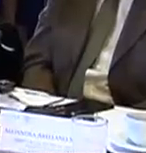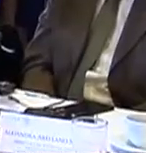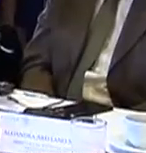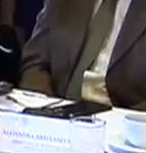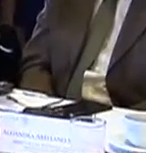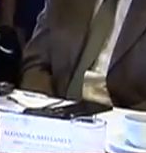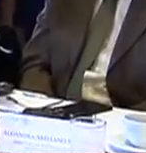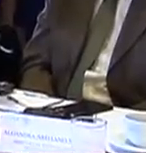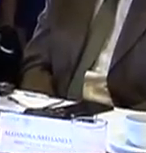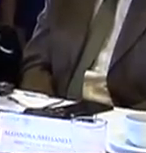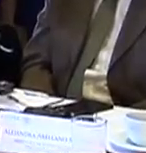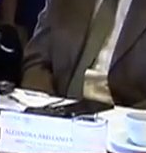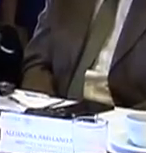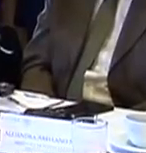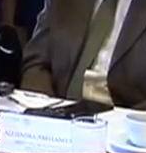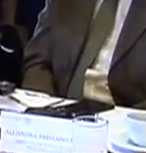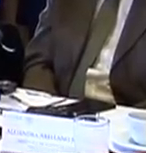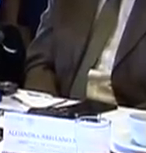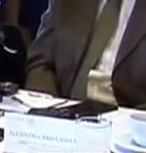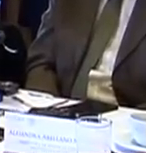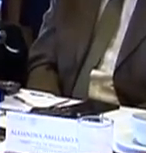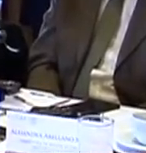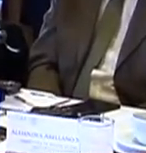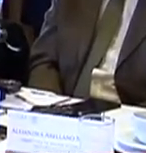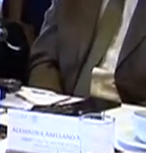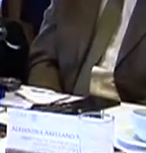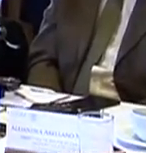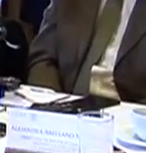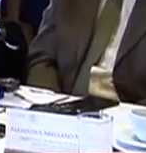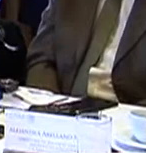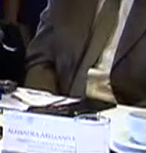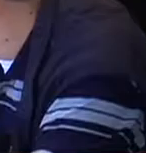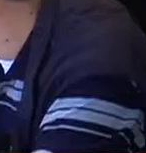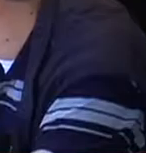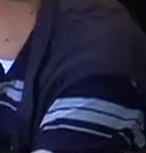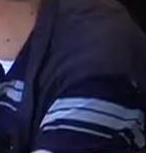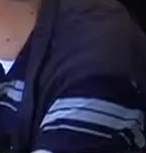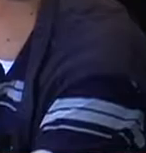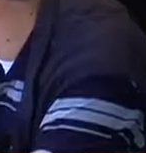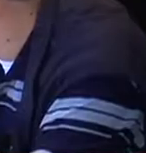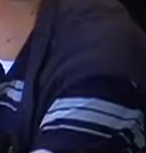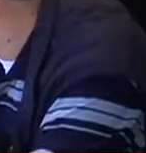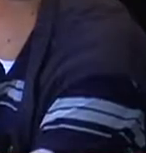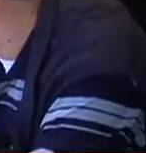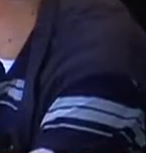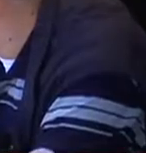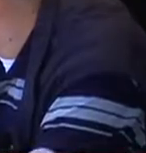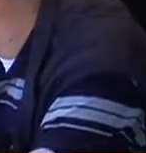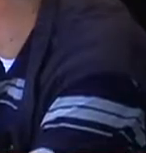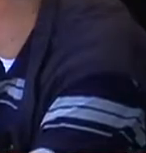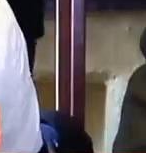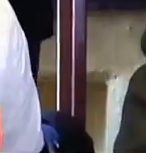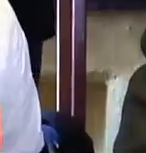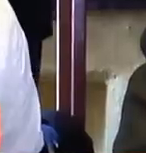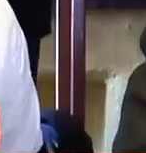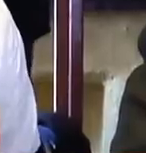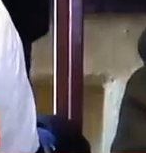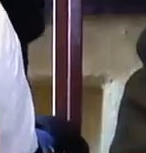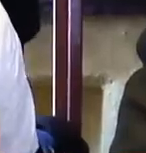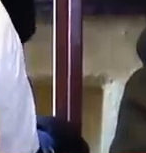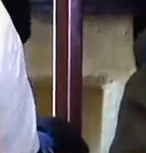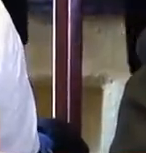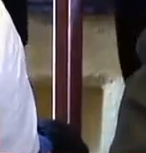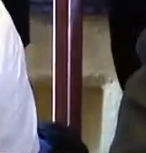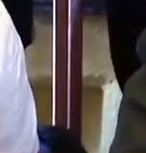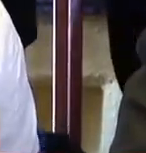En este evento habrá conciertos, recitales de poesía, presentaciones de libros, talleres de diversidad cultural y lingüística, así